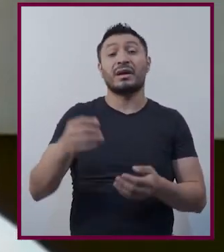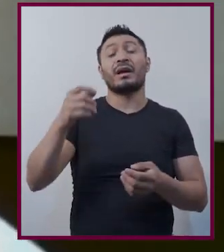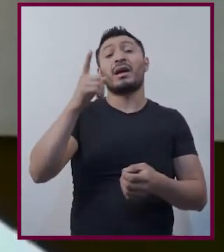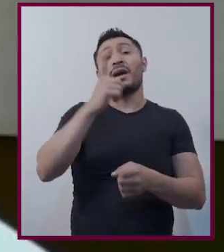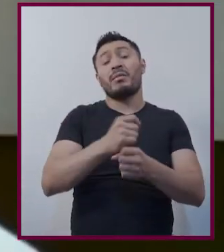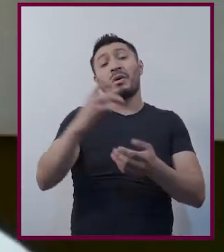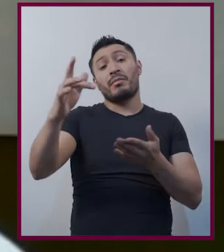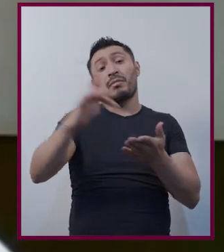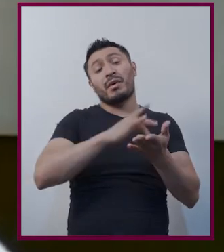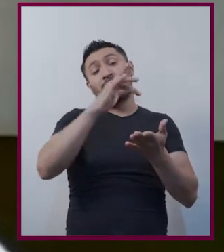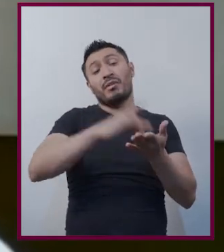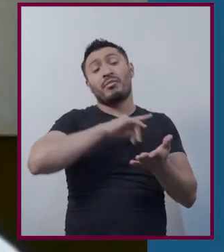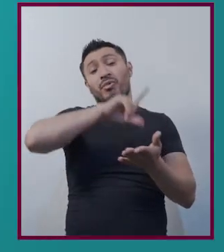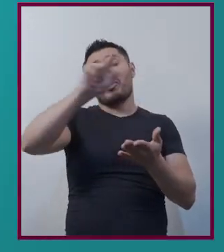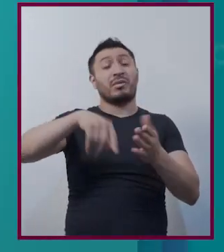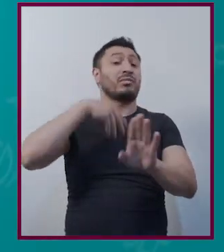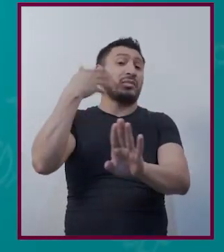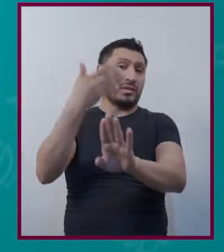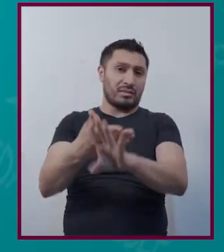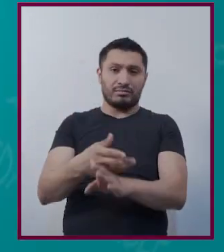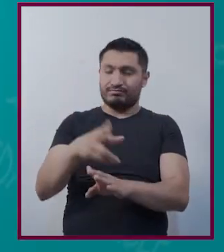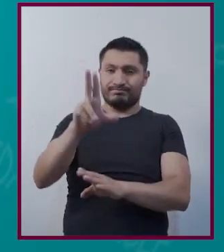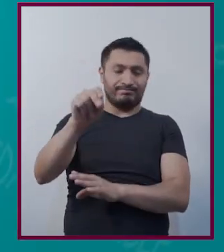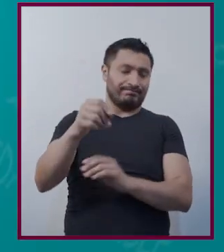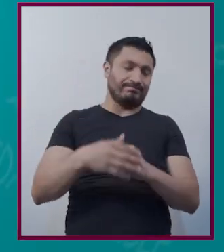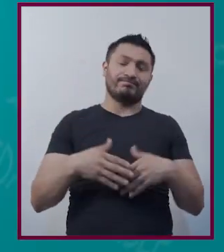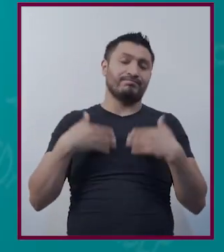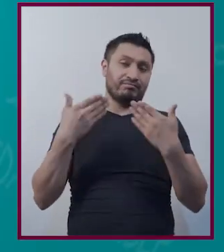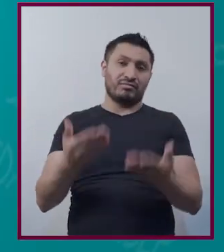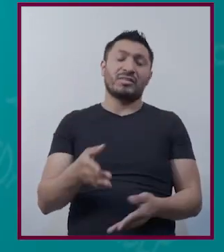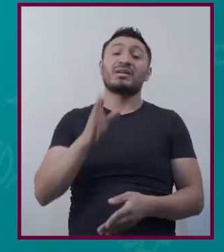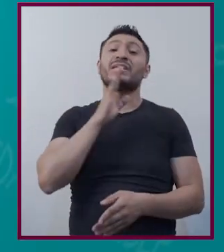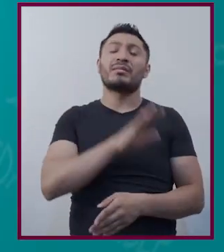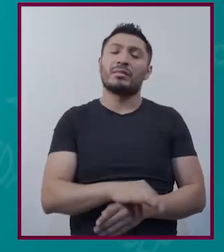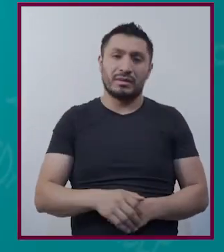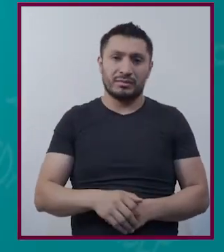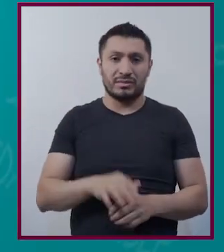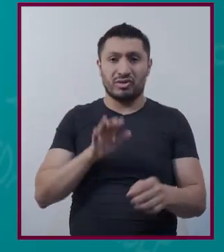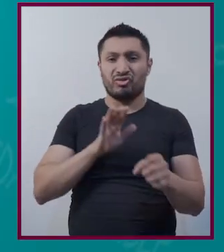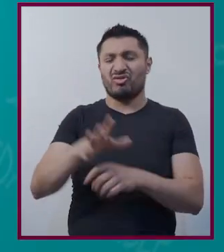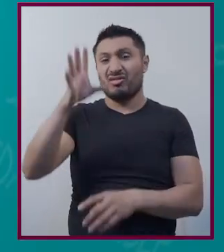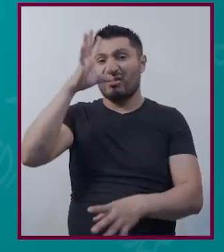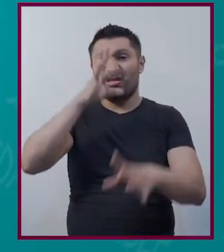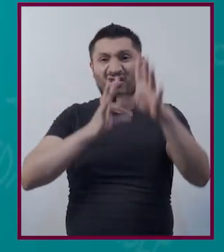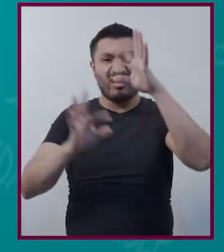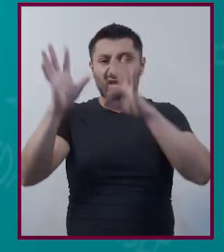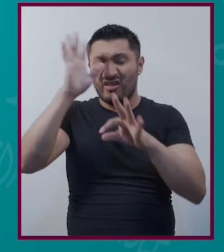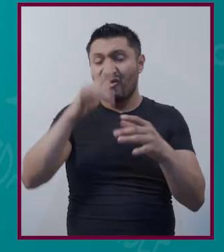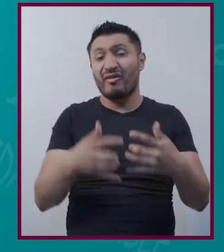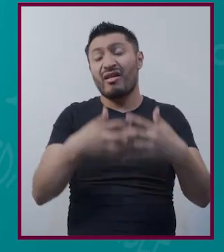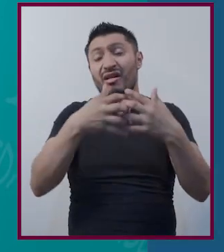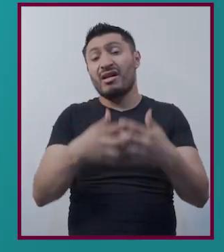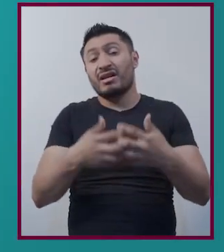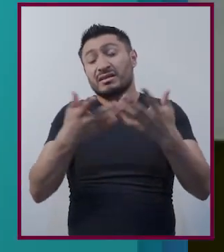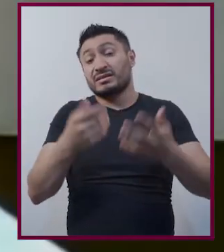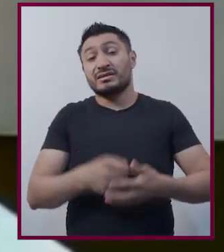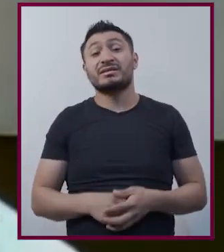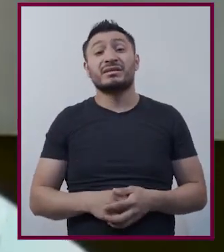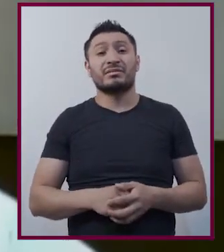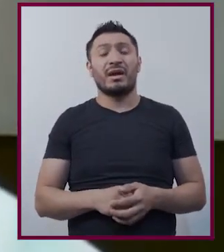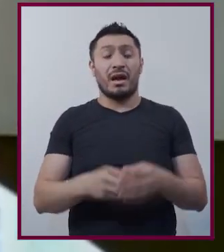mucho daño a la democracia liberal. ¿Qué fallas ha presentado este sistema a pesar del gran optimismo de Fukuyama? Hay